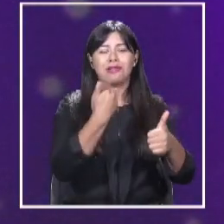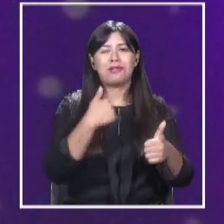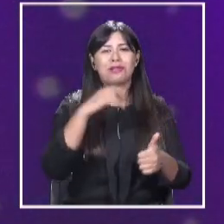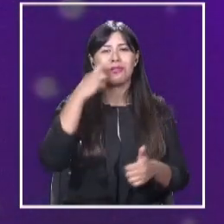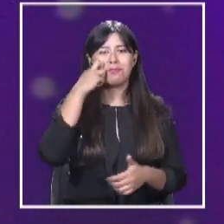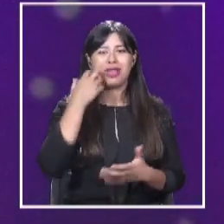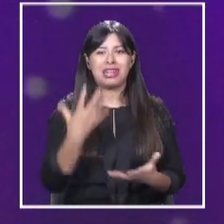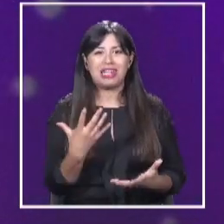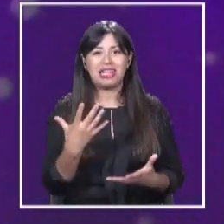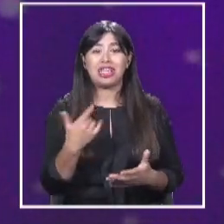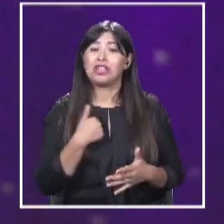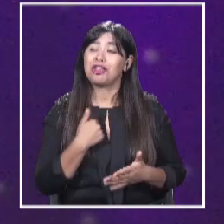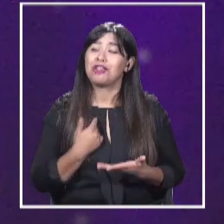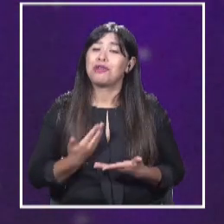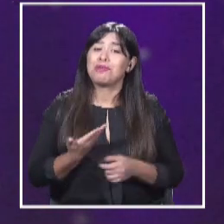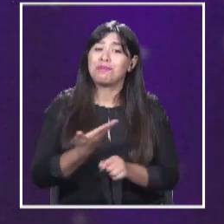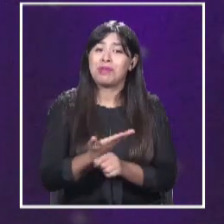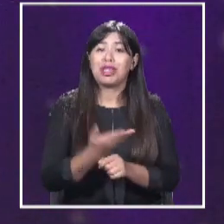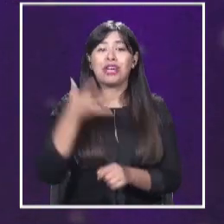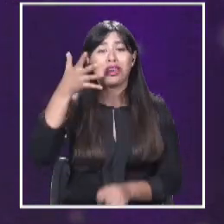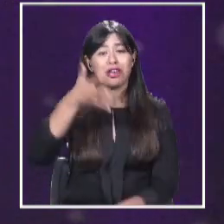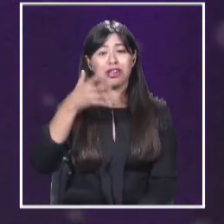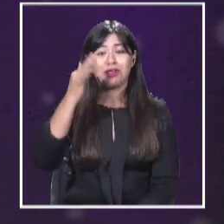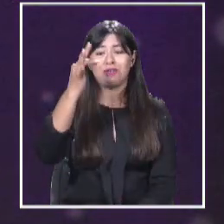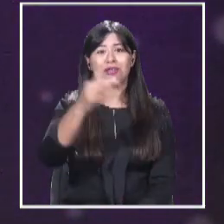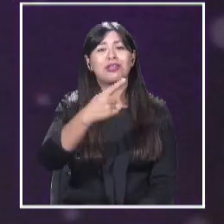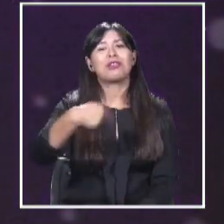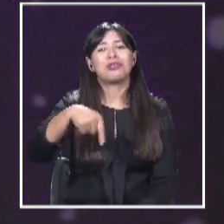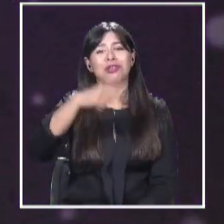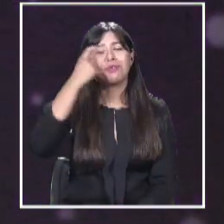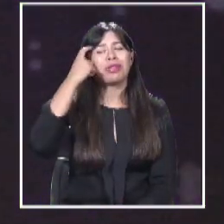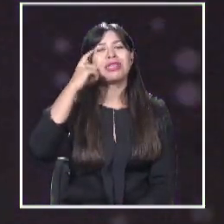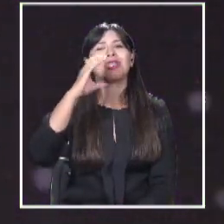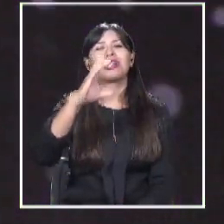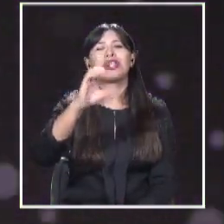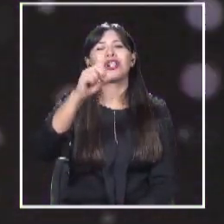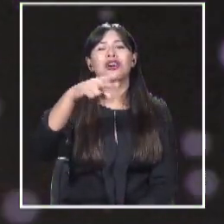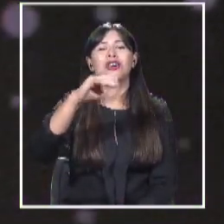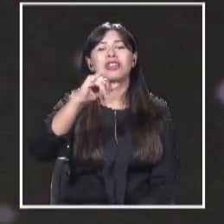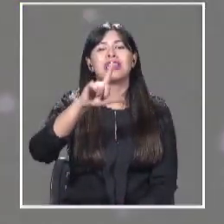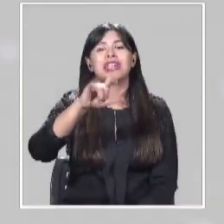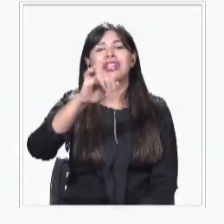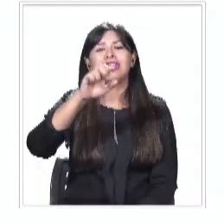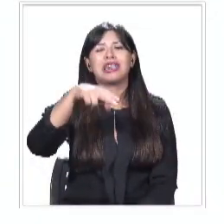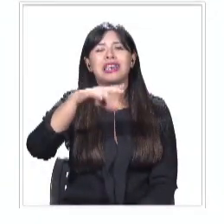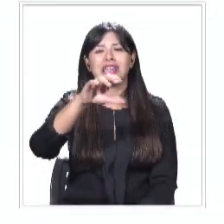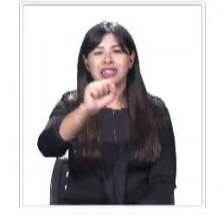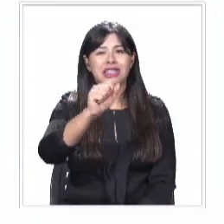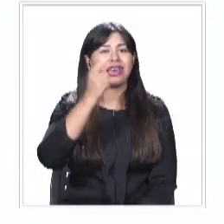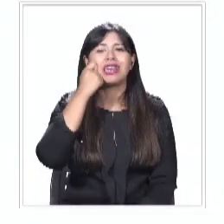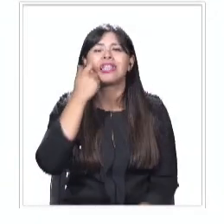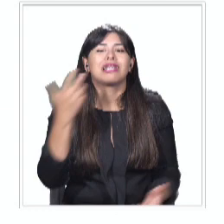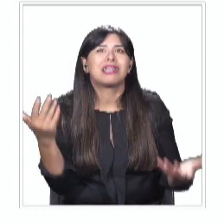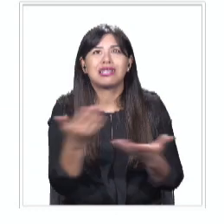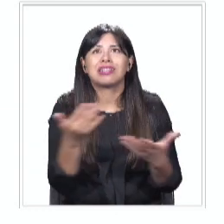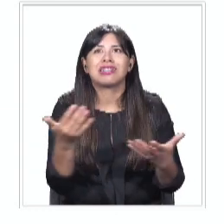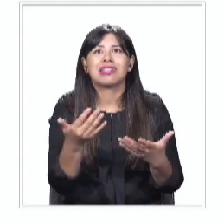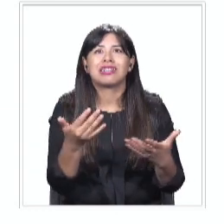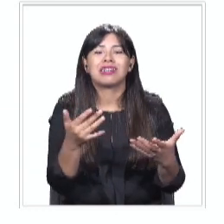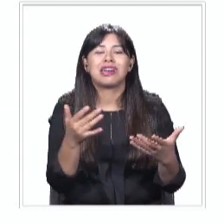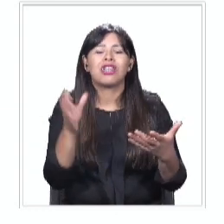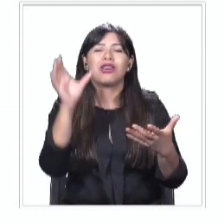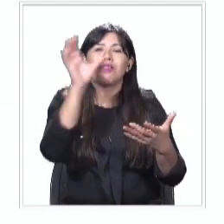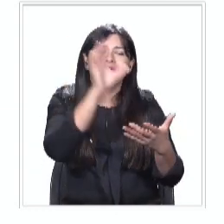especie. Abogo, por lo tanto, en el Congreso Futuro por la consiliencia, que es lo que estamos haciendo aquí. Tratar de buscar un marco